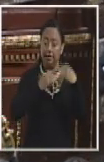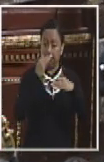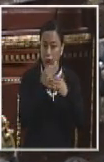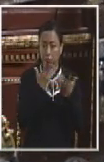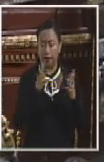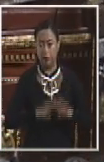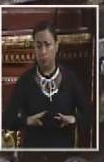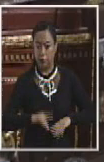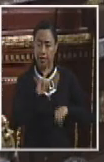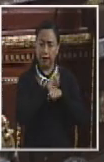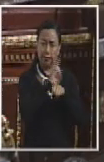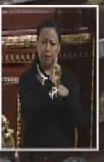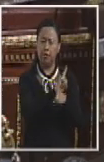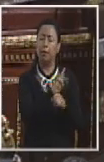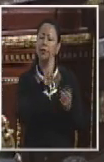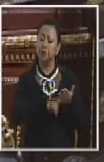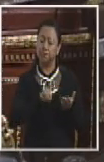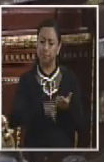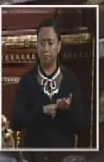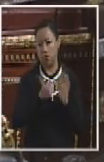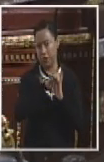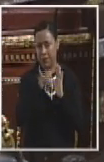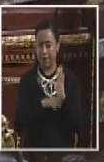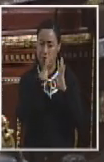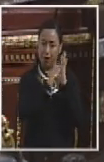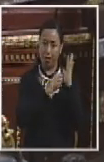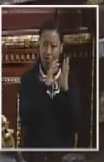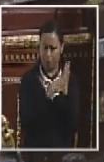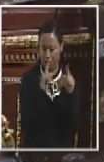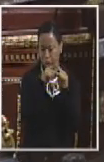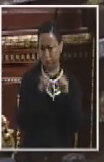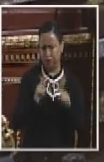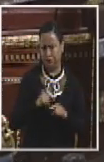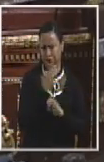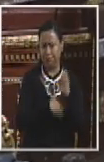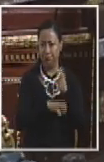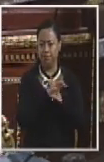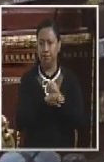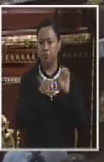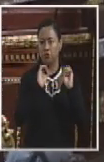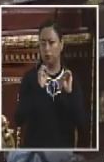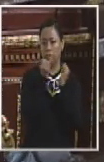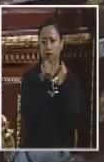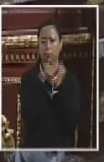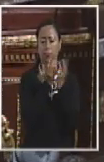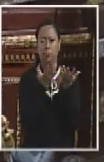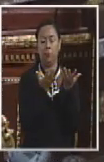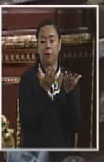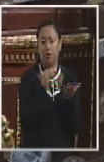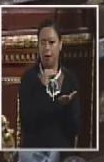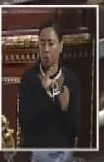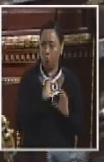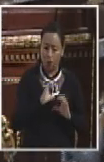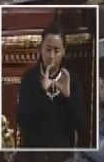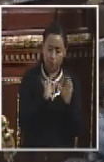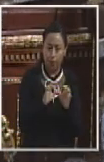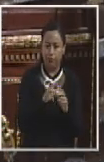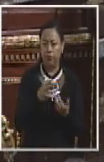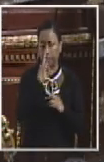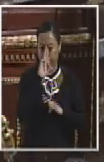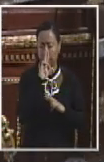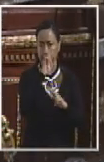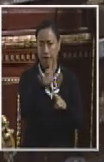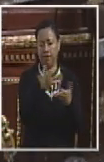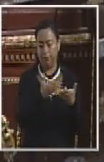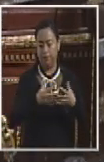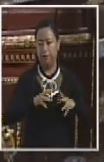comportamientos cotidianos, desde el ahorro en todos los sentidos hasta la conservación y el respeto por el medio